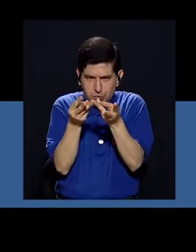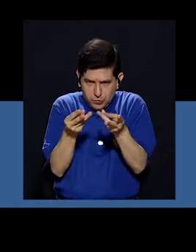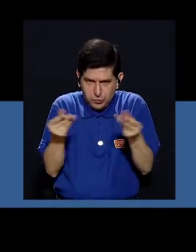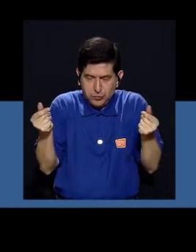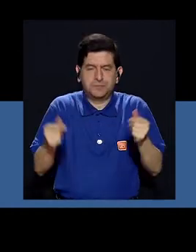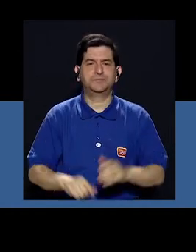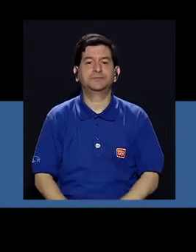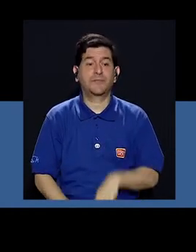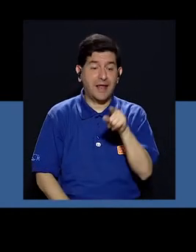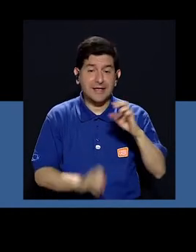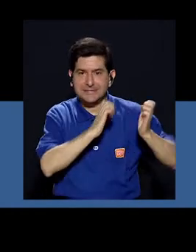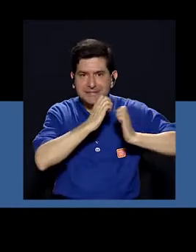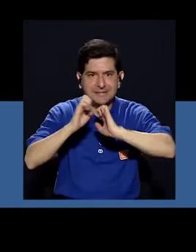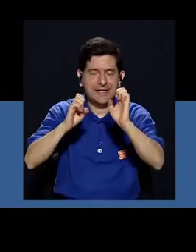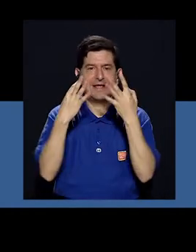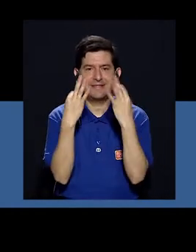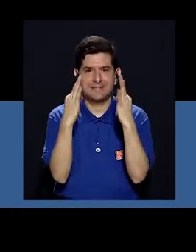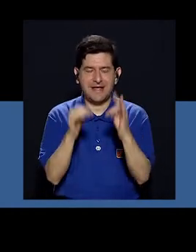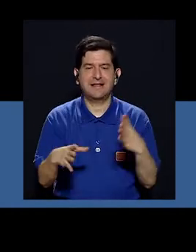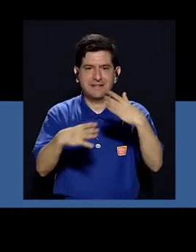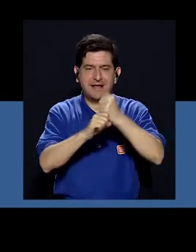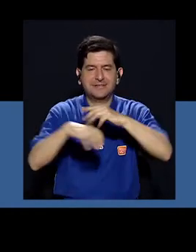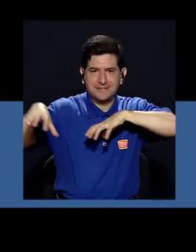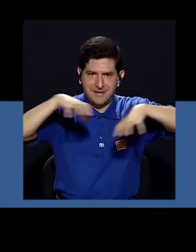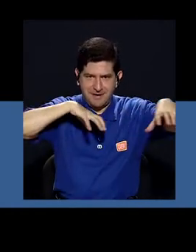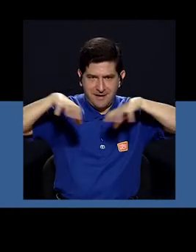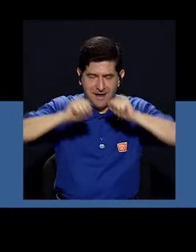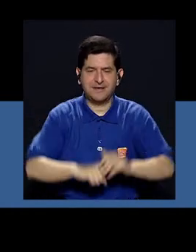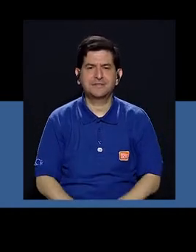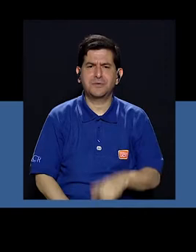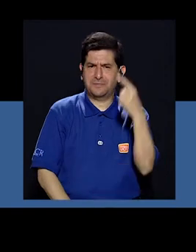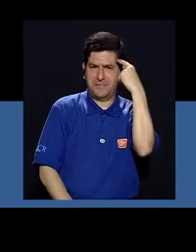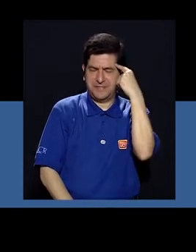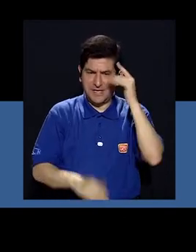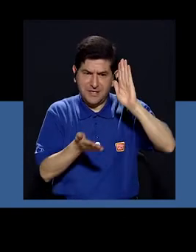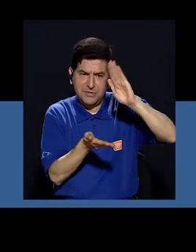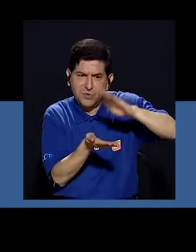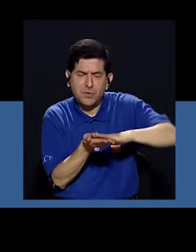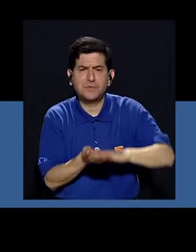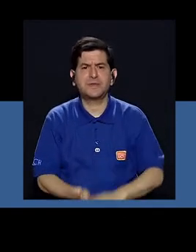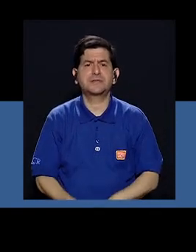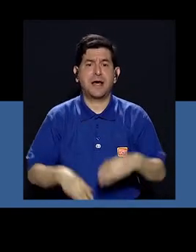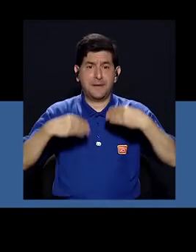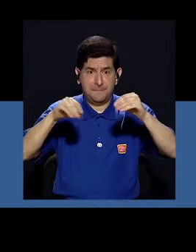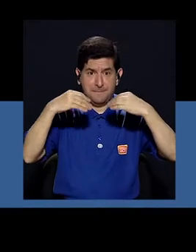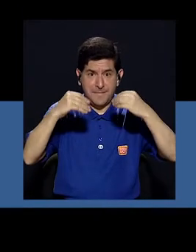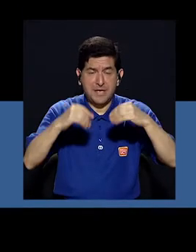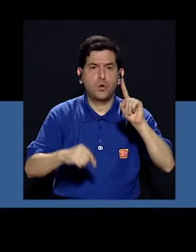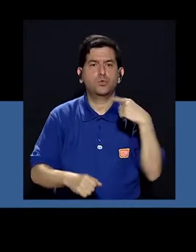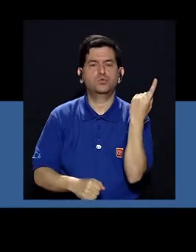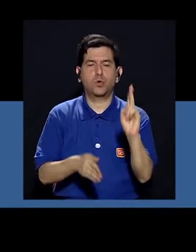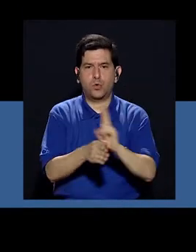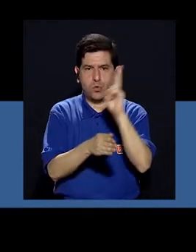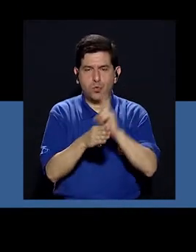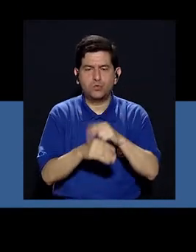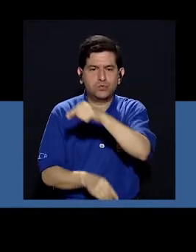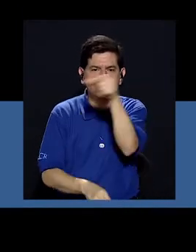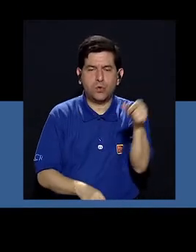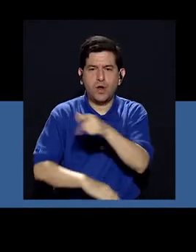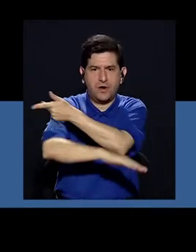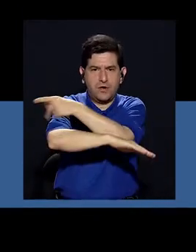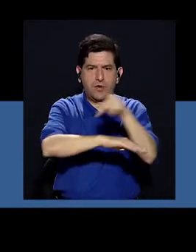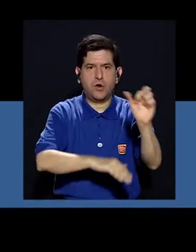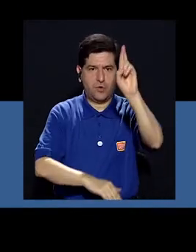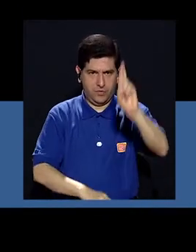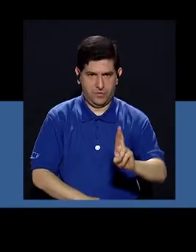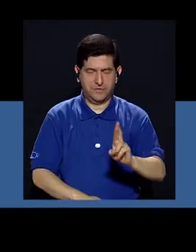compostables. Esta estrategia busca que se realicen acciones para reducir la presencia de plásticos de un solo uso en ríos y